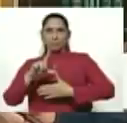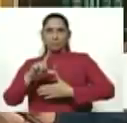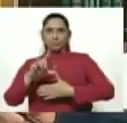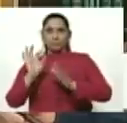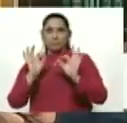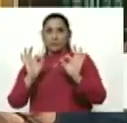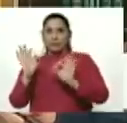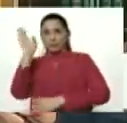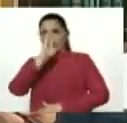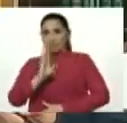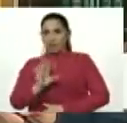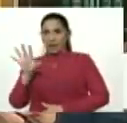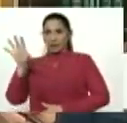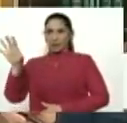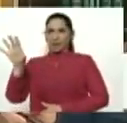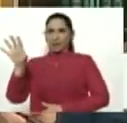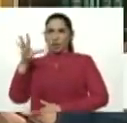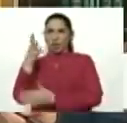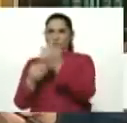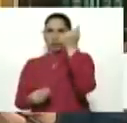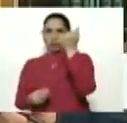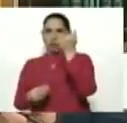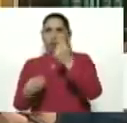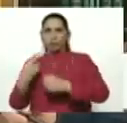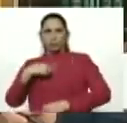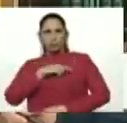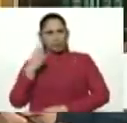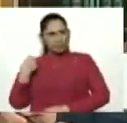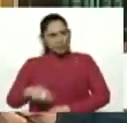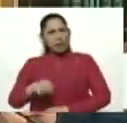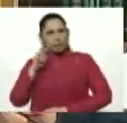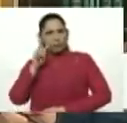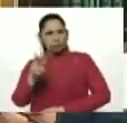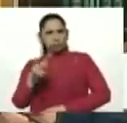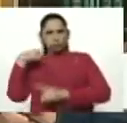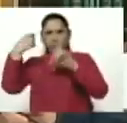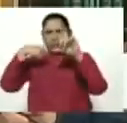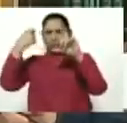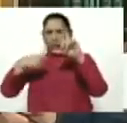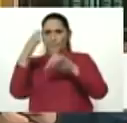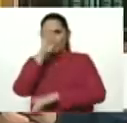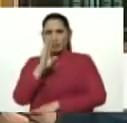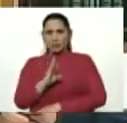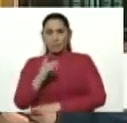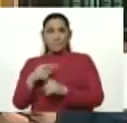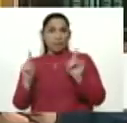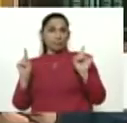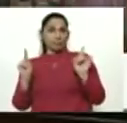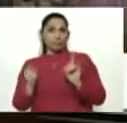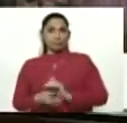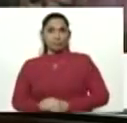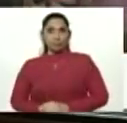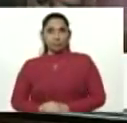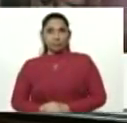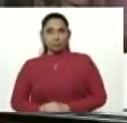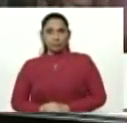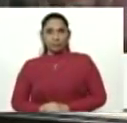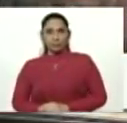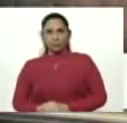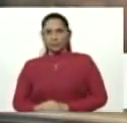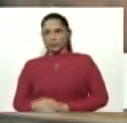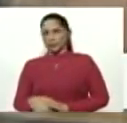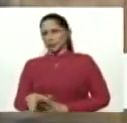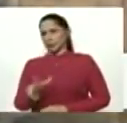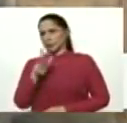particularmente en Brasil. No sé si tenemos imágenes de Brasil, pero es